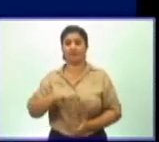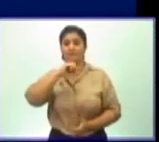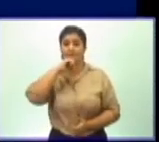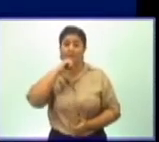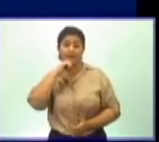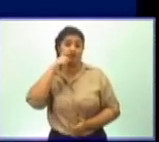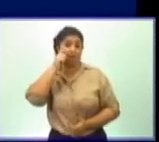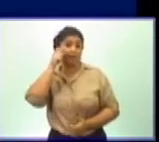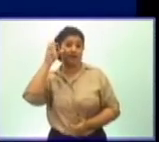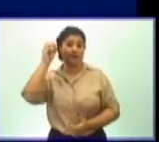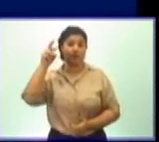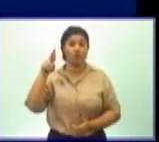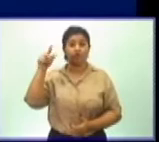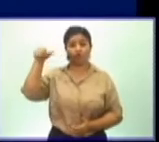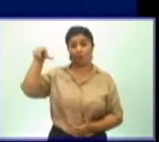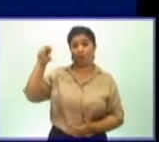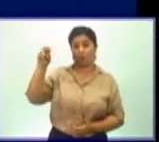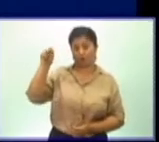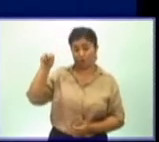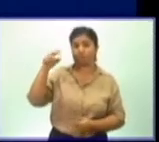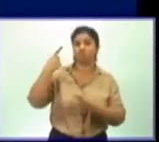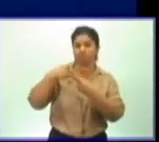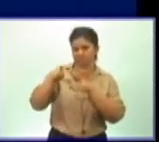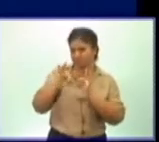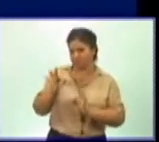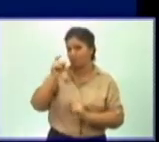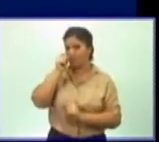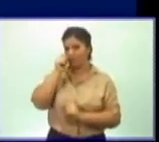propio Orgón.